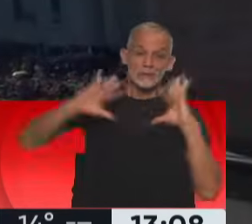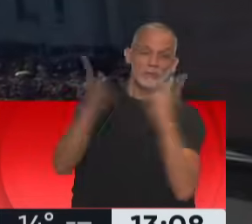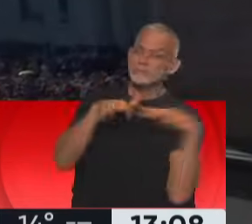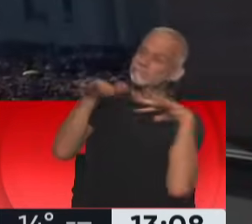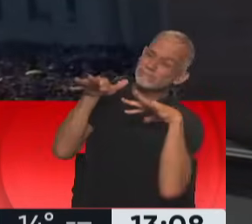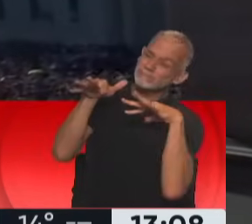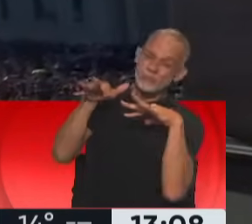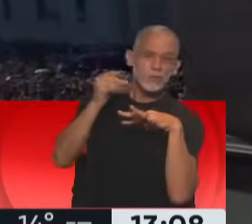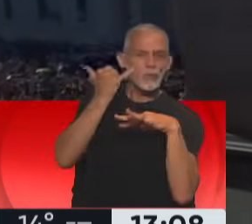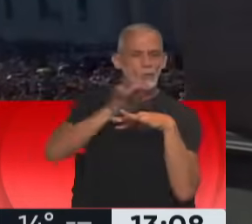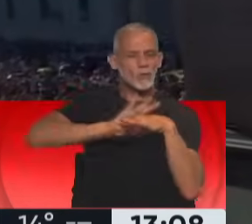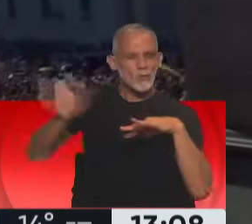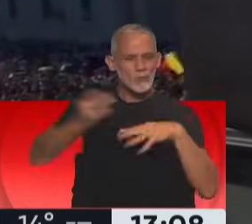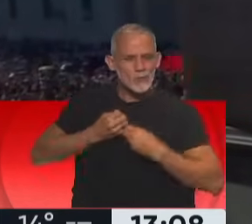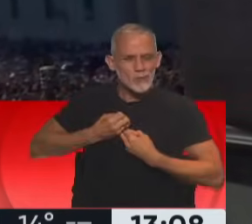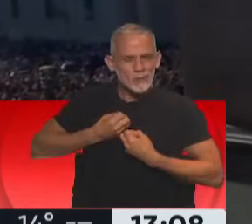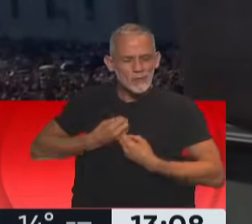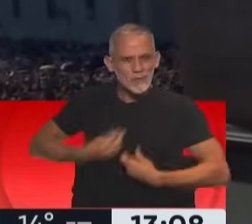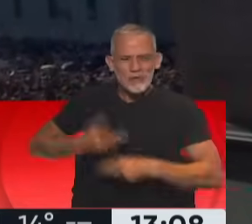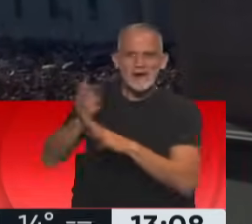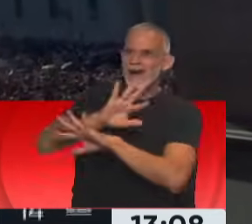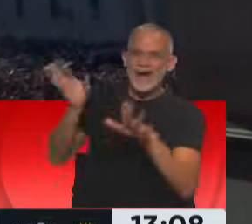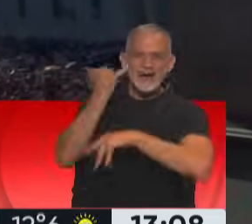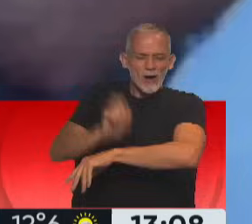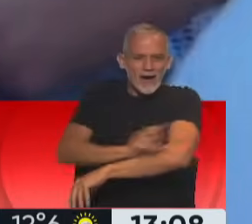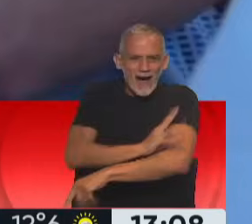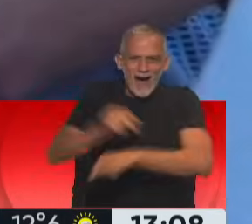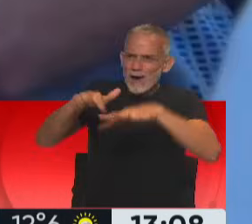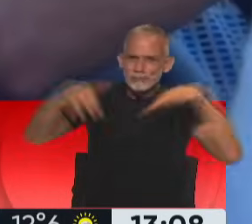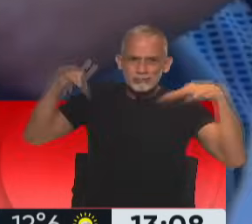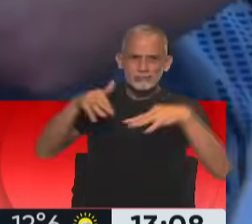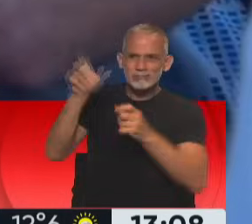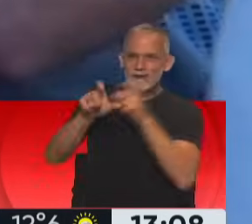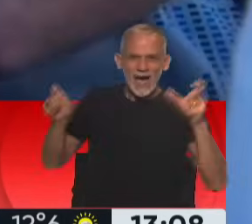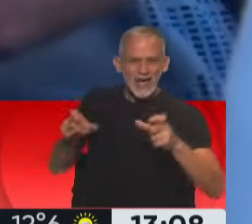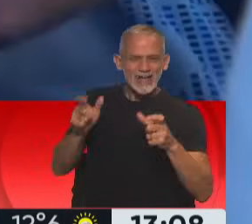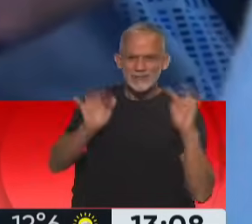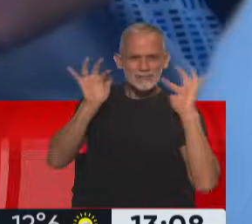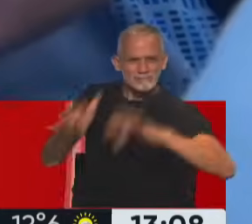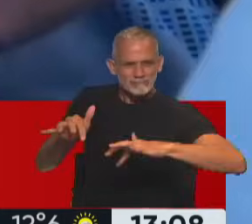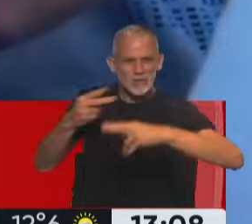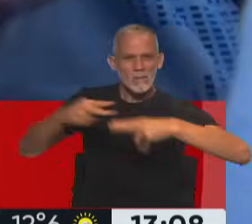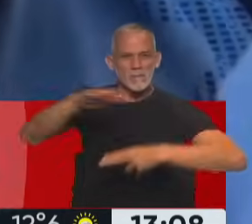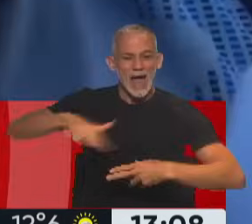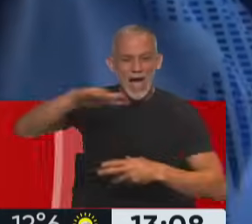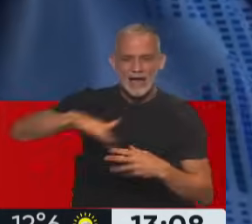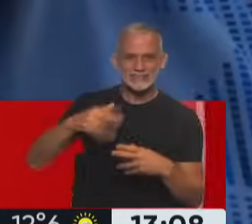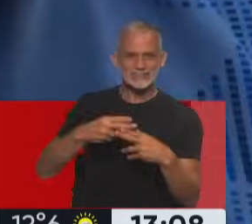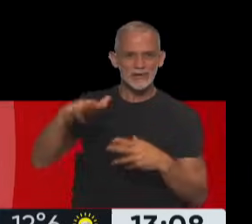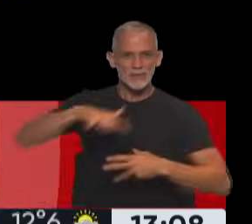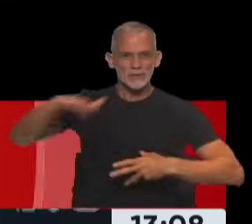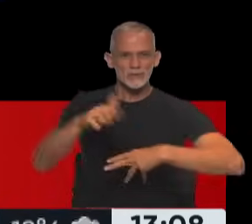los fieles, a toda la comunidad de católicos y a la multitud que está justamente allí en la plaza de San